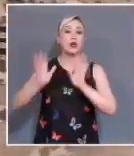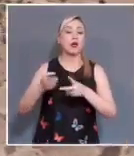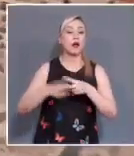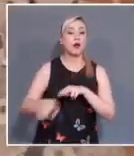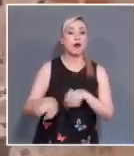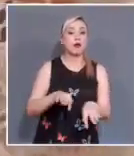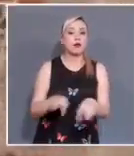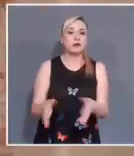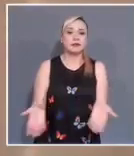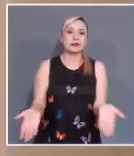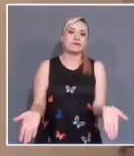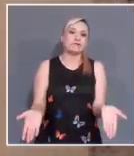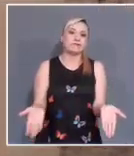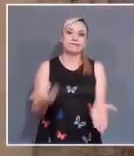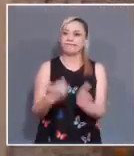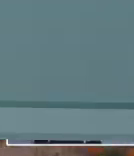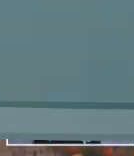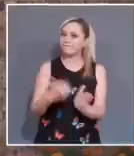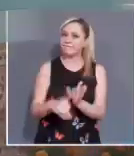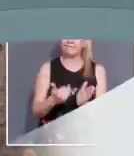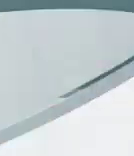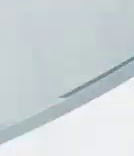de la Federación, Laura Murillo.